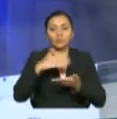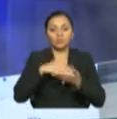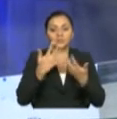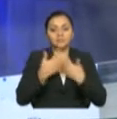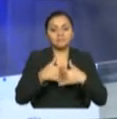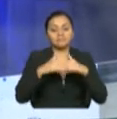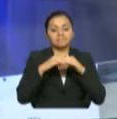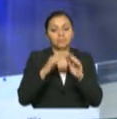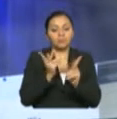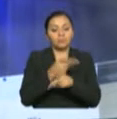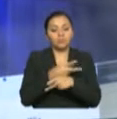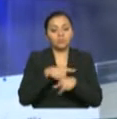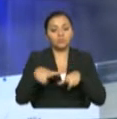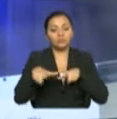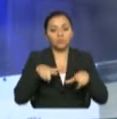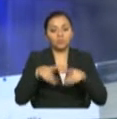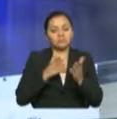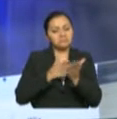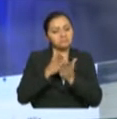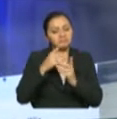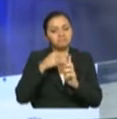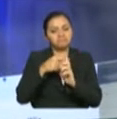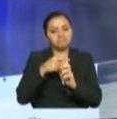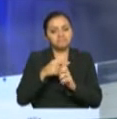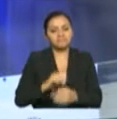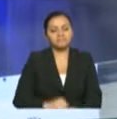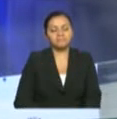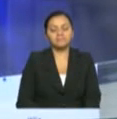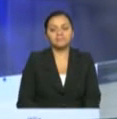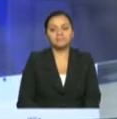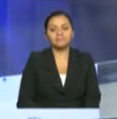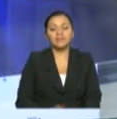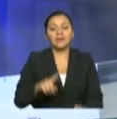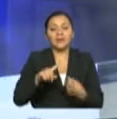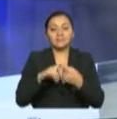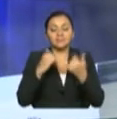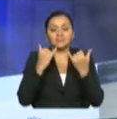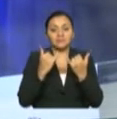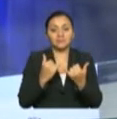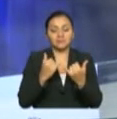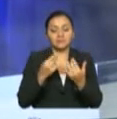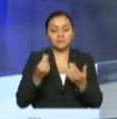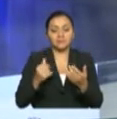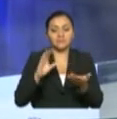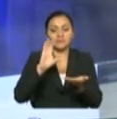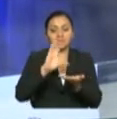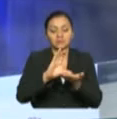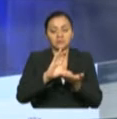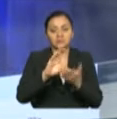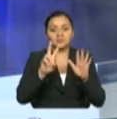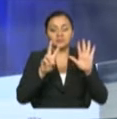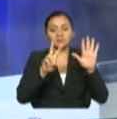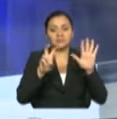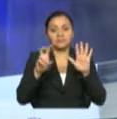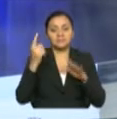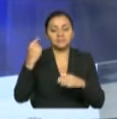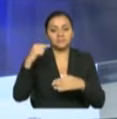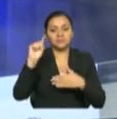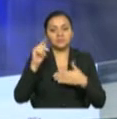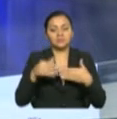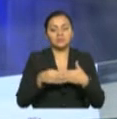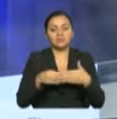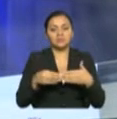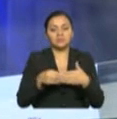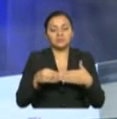reactivación productiva de las zonas afectadas camina a paso firme. Al momento se han invertido más de 700 millones de